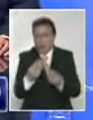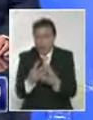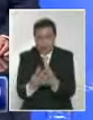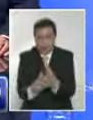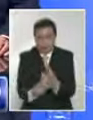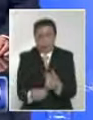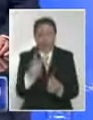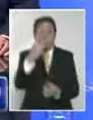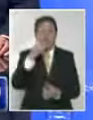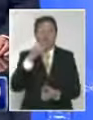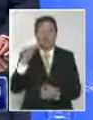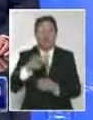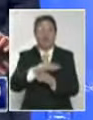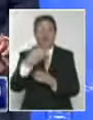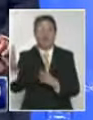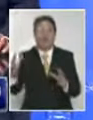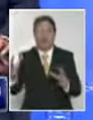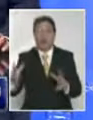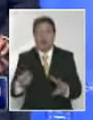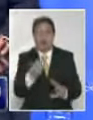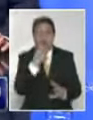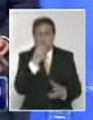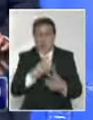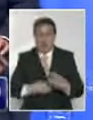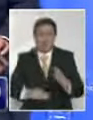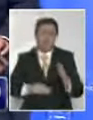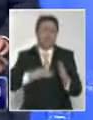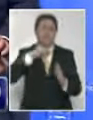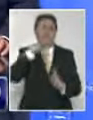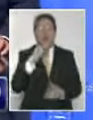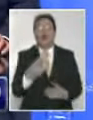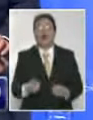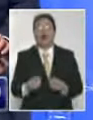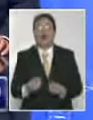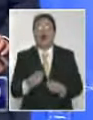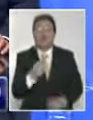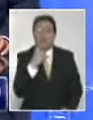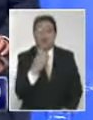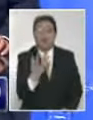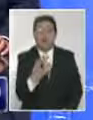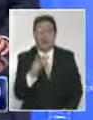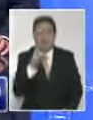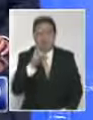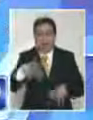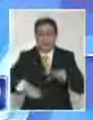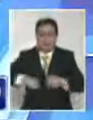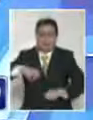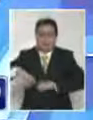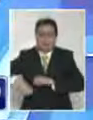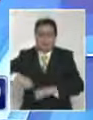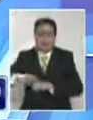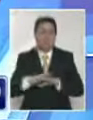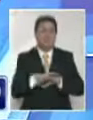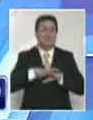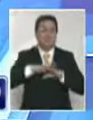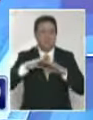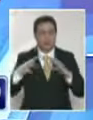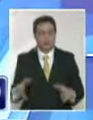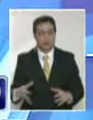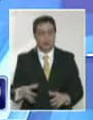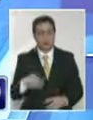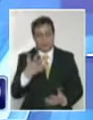consolas de los supermercados absolutamente repletas de cosas. Estaba todo acaparado. Es claro, ese afán de empatar frente a lo que